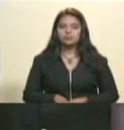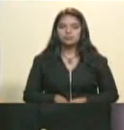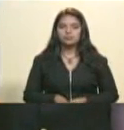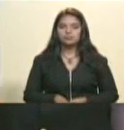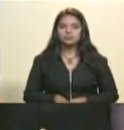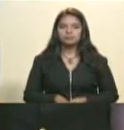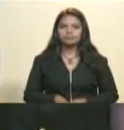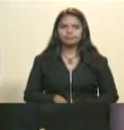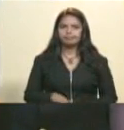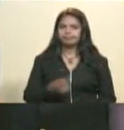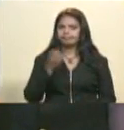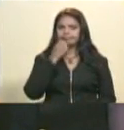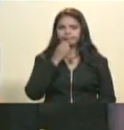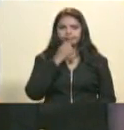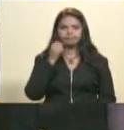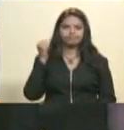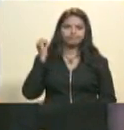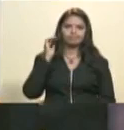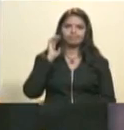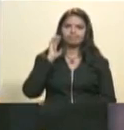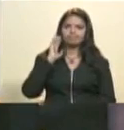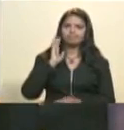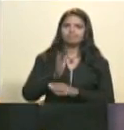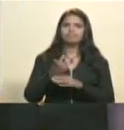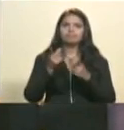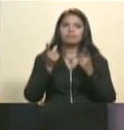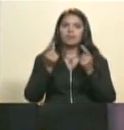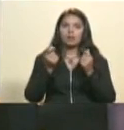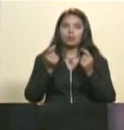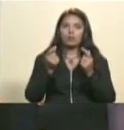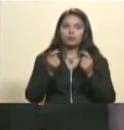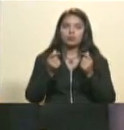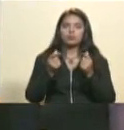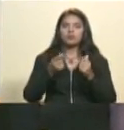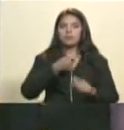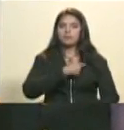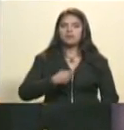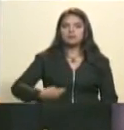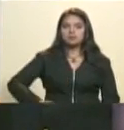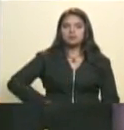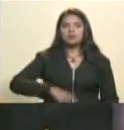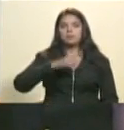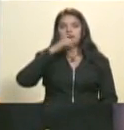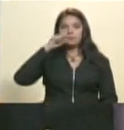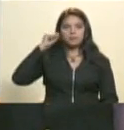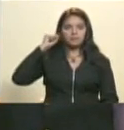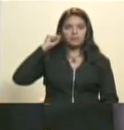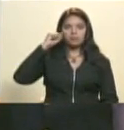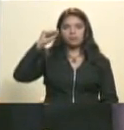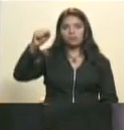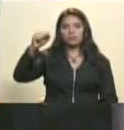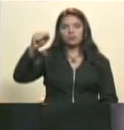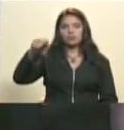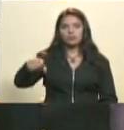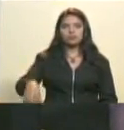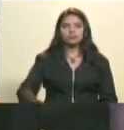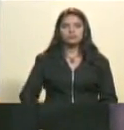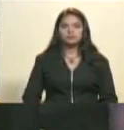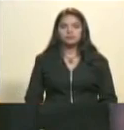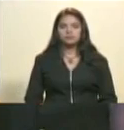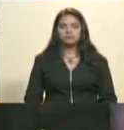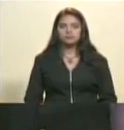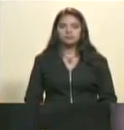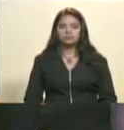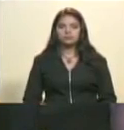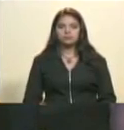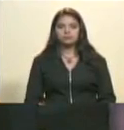vil ha impuesto sanciones económicas al ciudadano Nicolás Maduro Moros, presidente